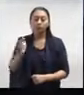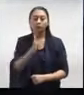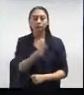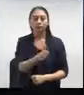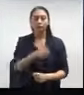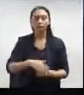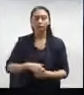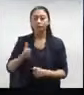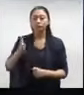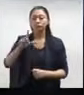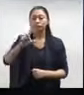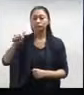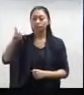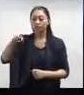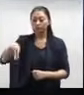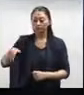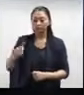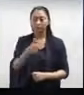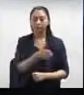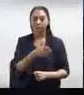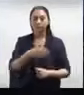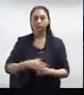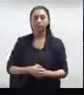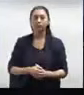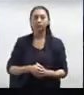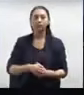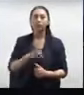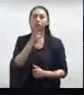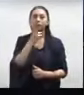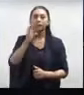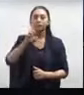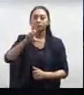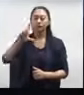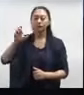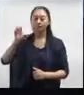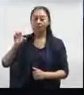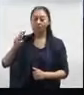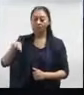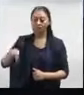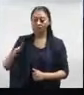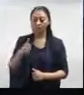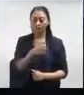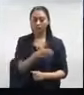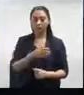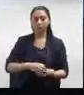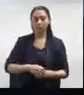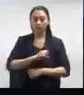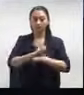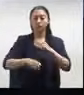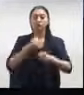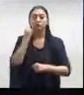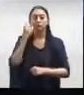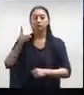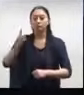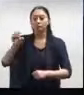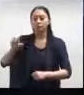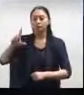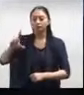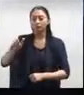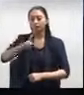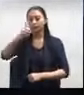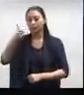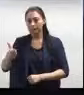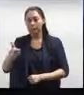Álvarez, Alan Estuardo Rodríguez Reyes, Helen Magalí Alexandra Zipcanel, Fidel Reyes Lee y